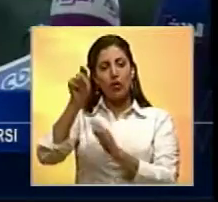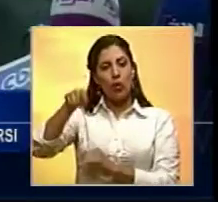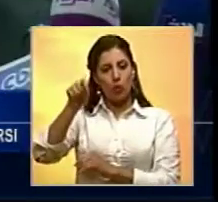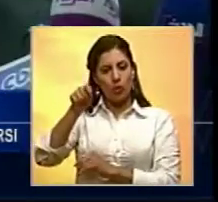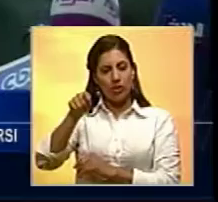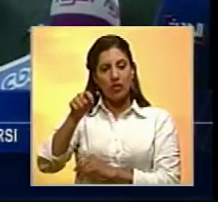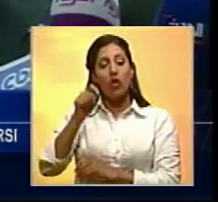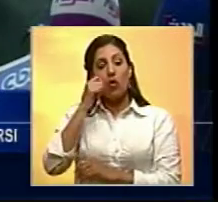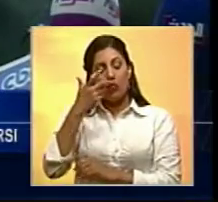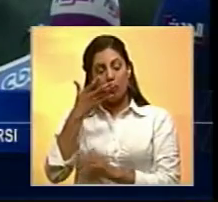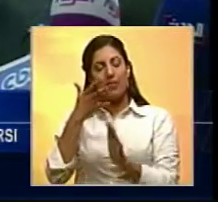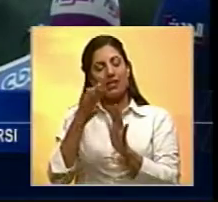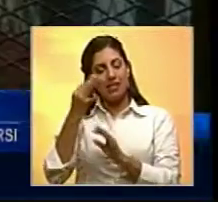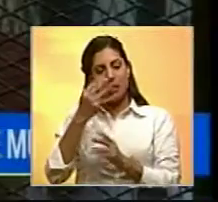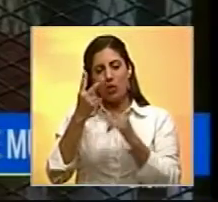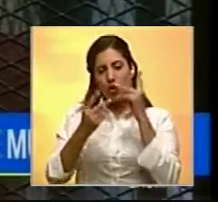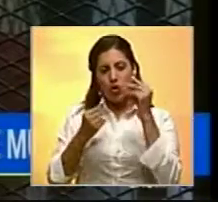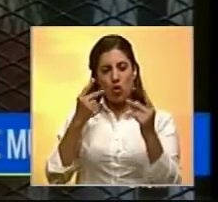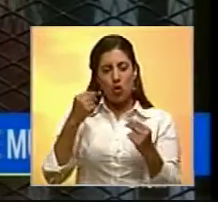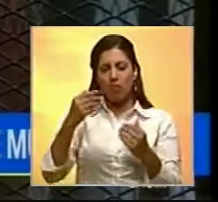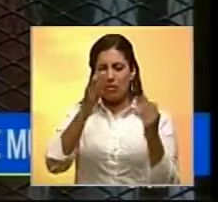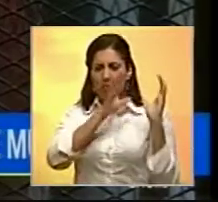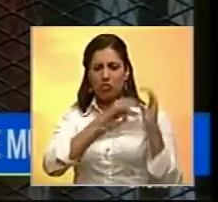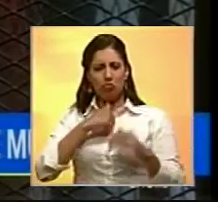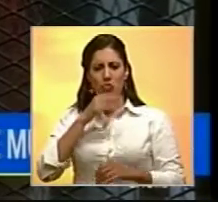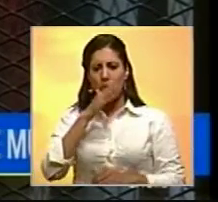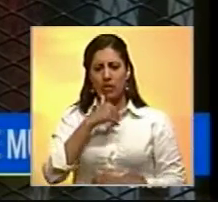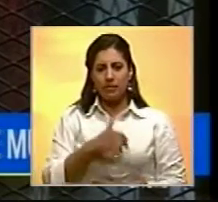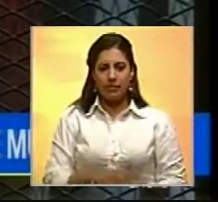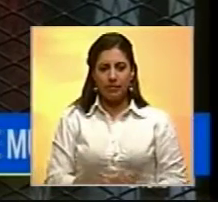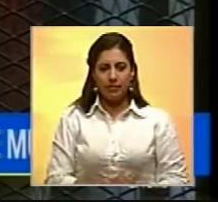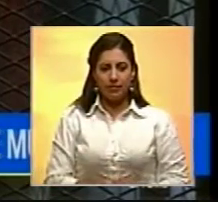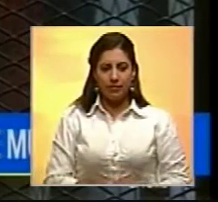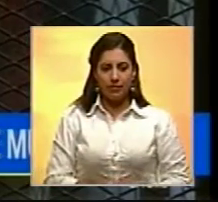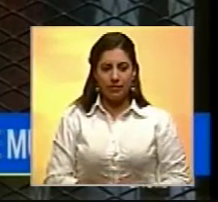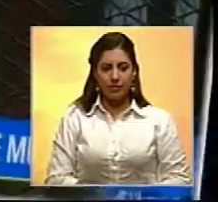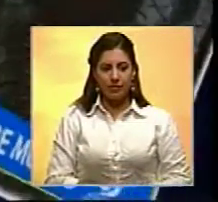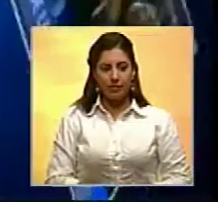juicio. Morsi siempre ha negado los cargos imputados.